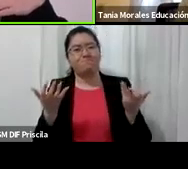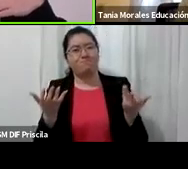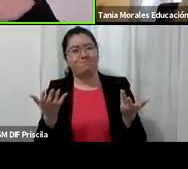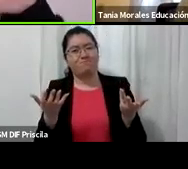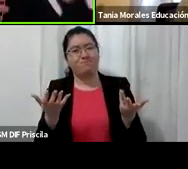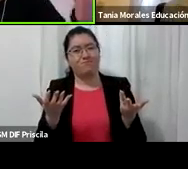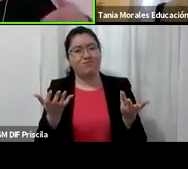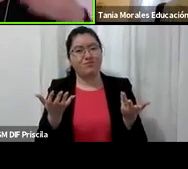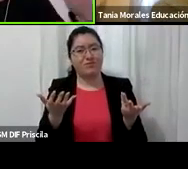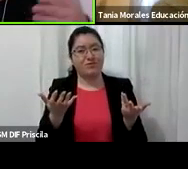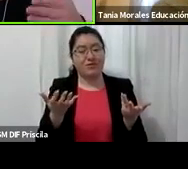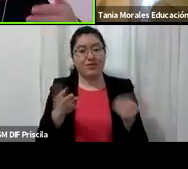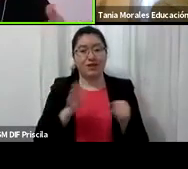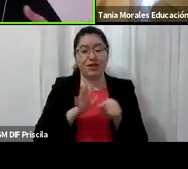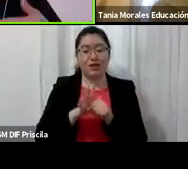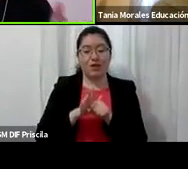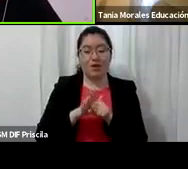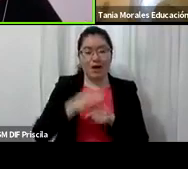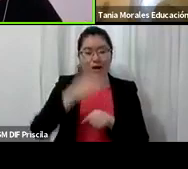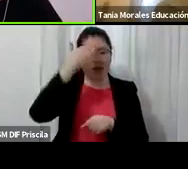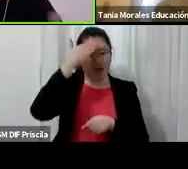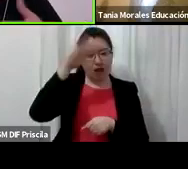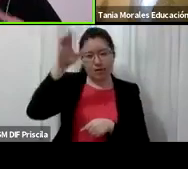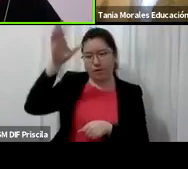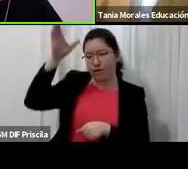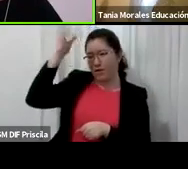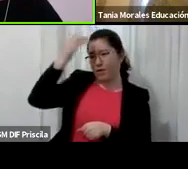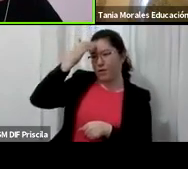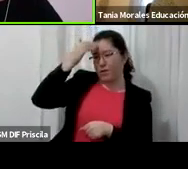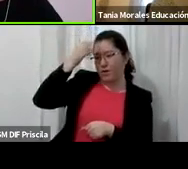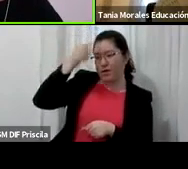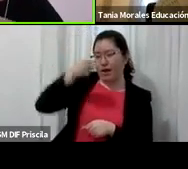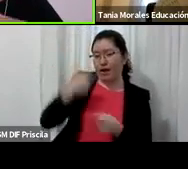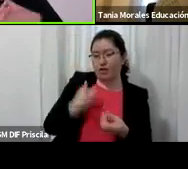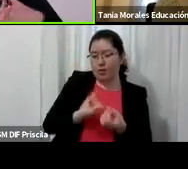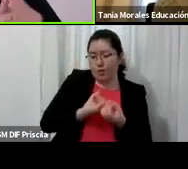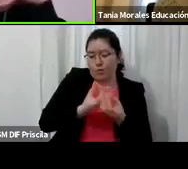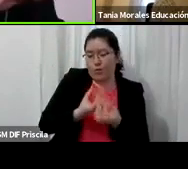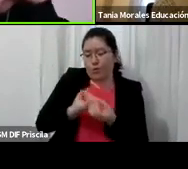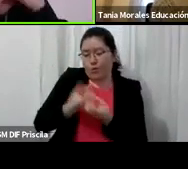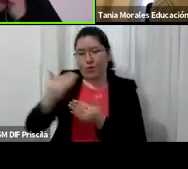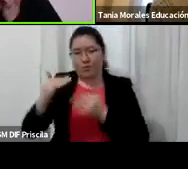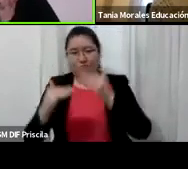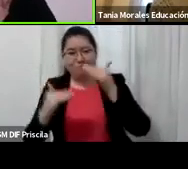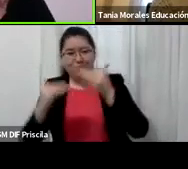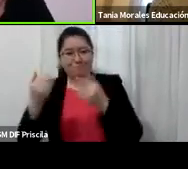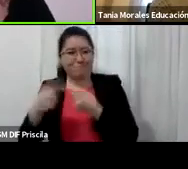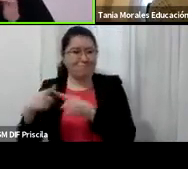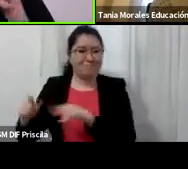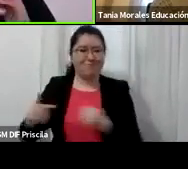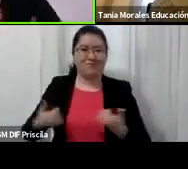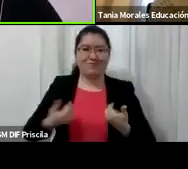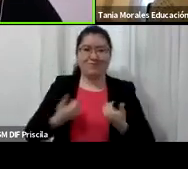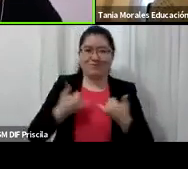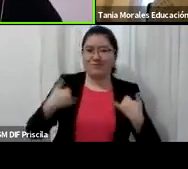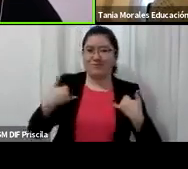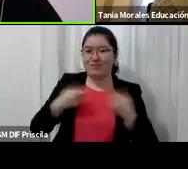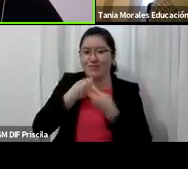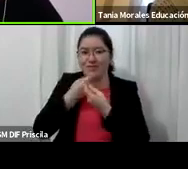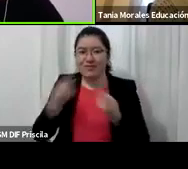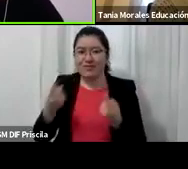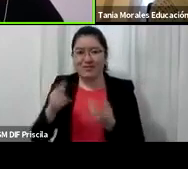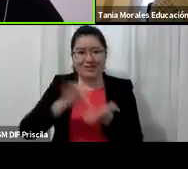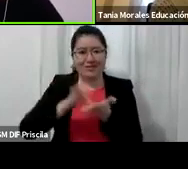la transferencia de saberes de forma generacional, ¿no? Que eso también es muy rico. Muchas gracias, Itlali. Y creo que se vincula